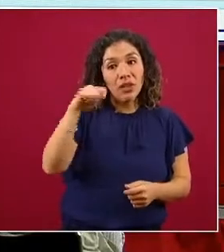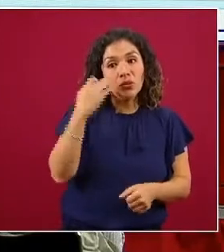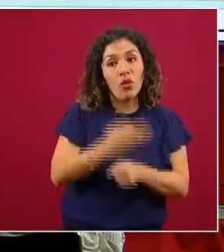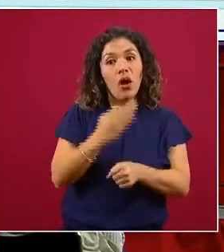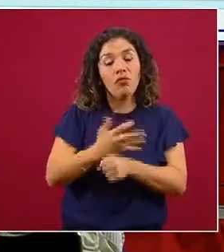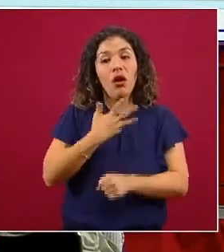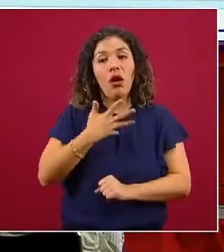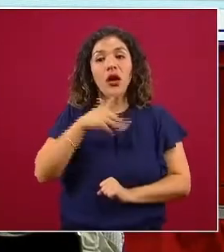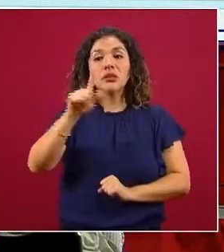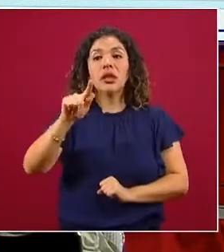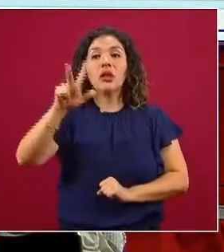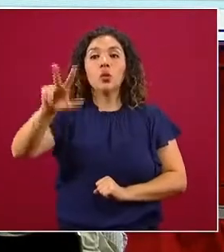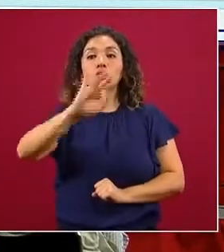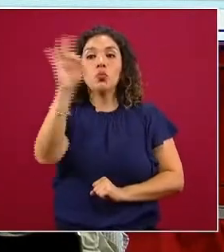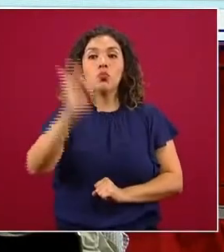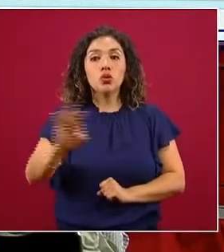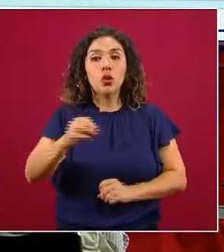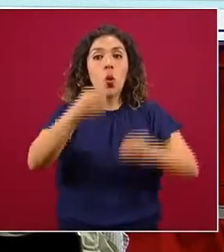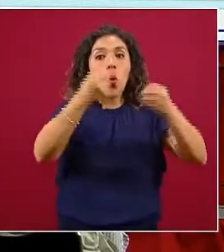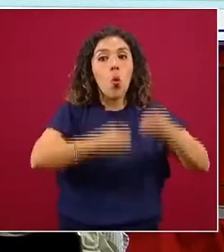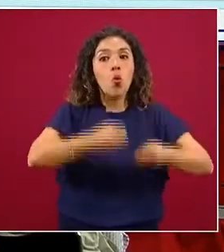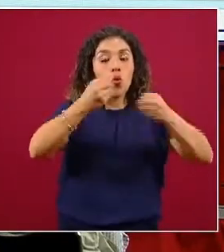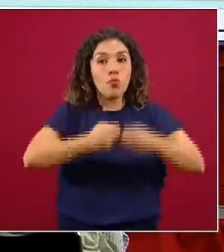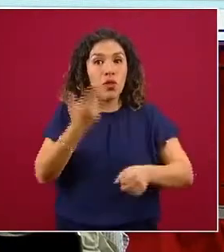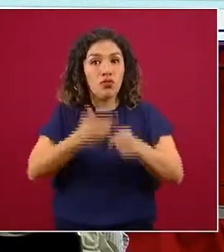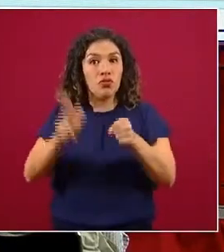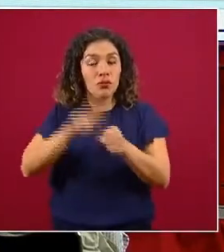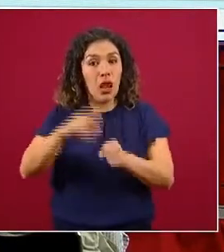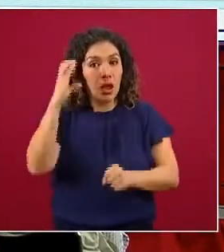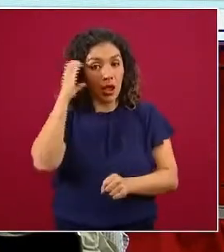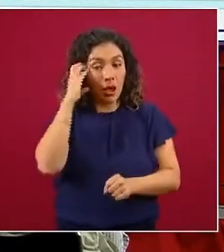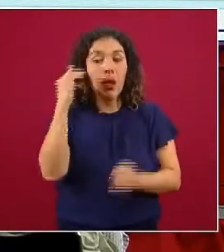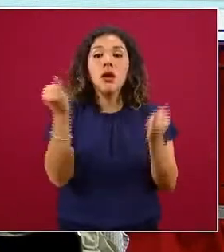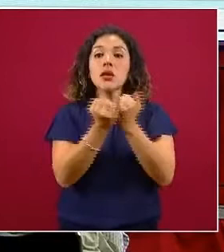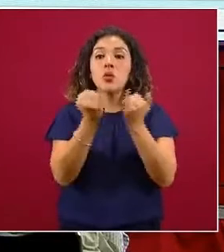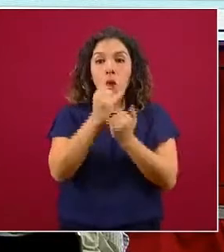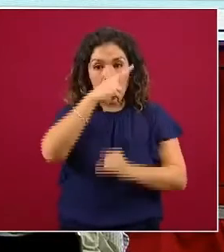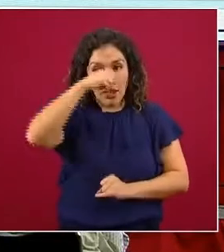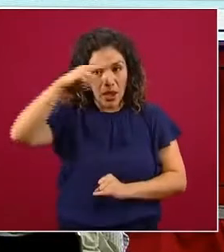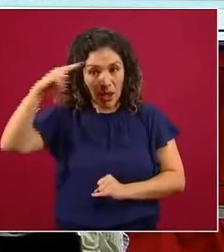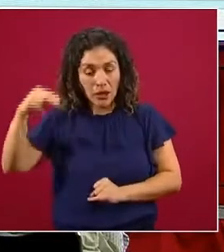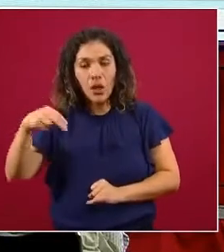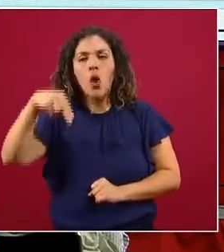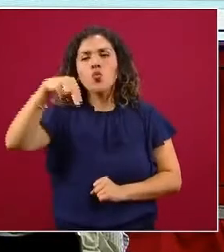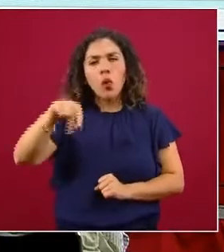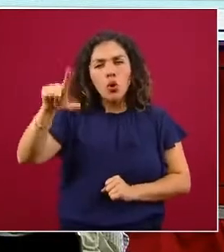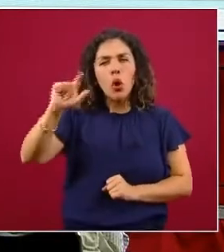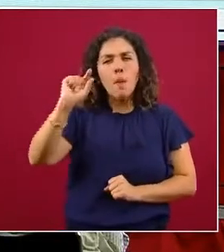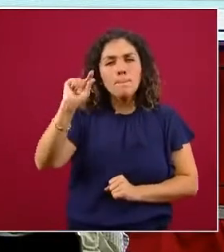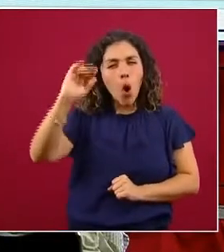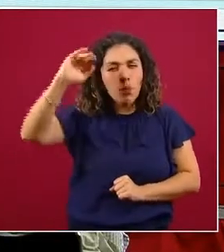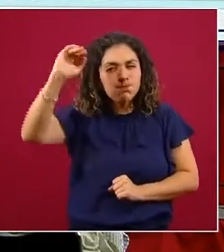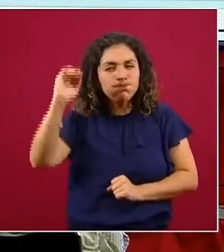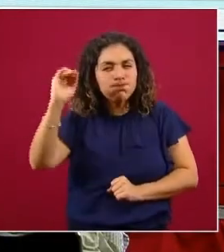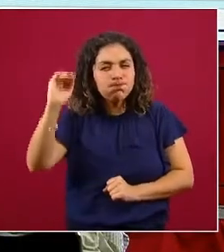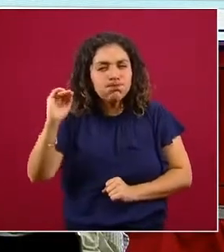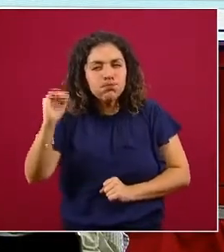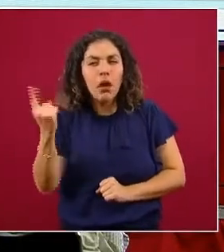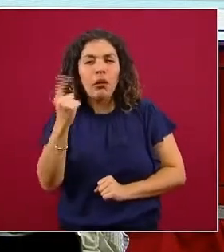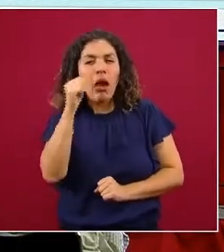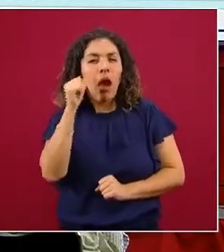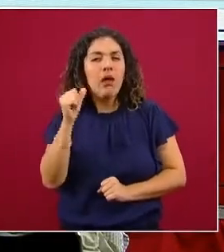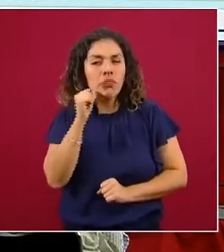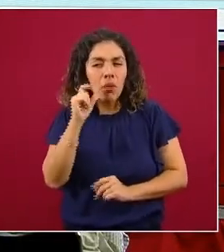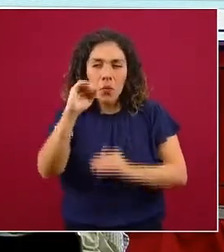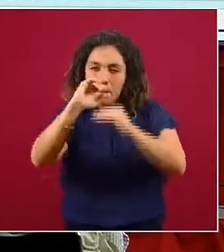tiene un 78% de ocupación, igual que Nayarit. Nuevo León bajó unos puntos porcentuales en relación a los que tenía el día de